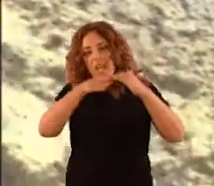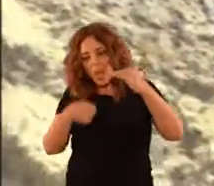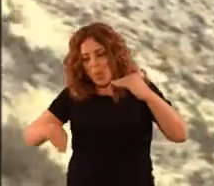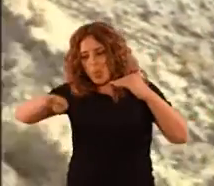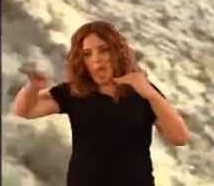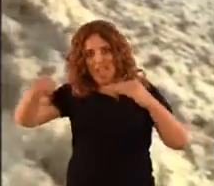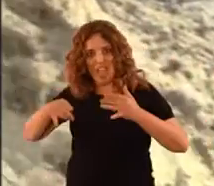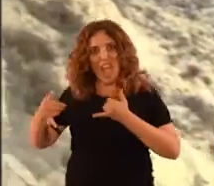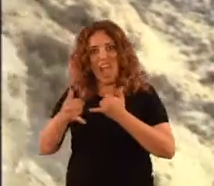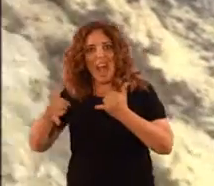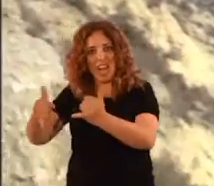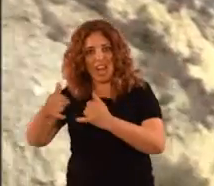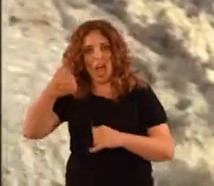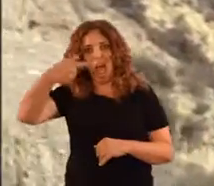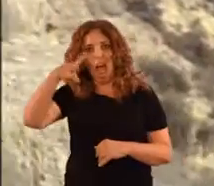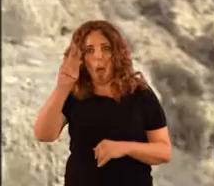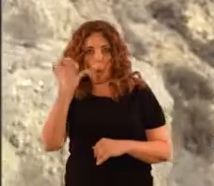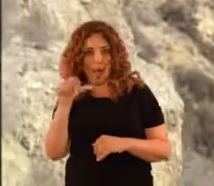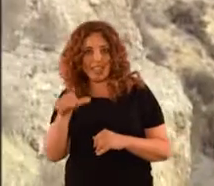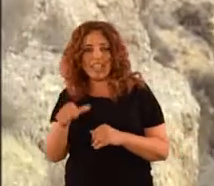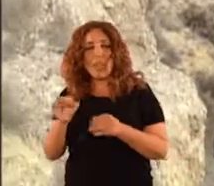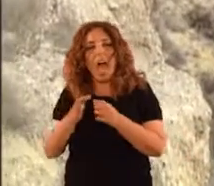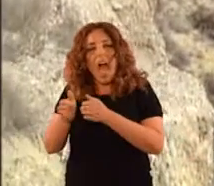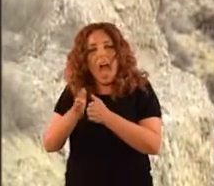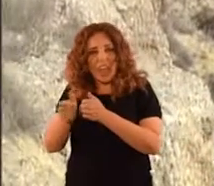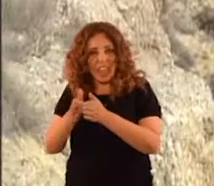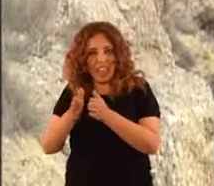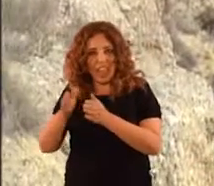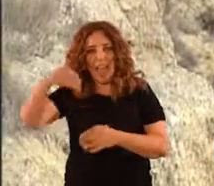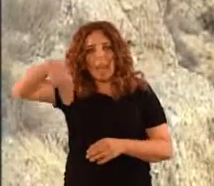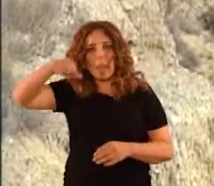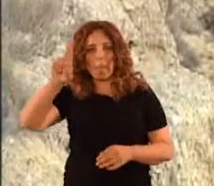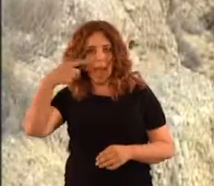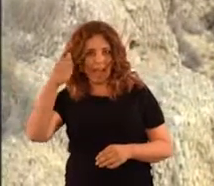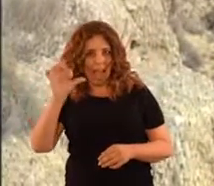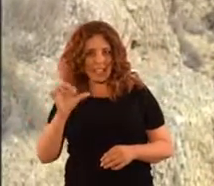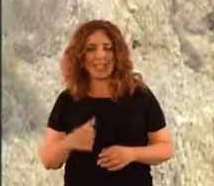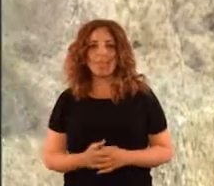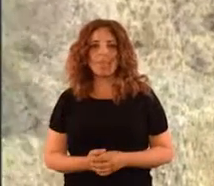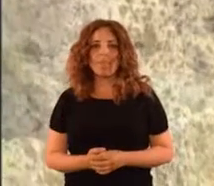y el valle del río Aguas, labrado sobre blandas arcillas y margas.